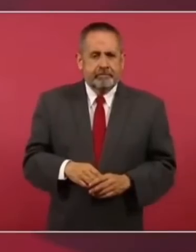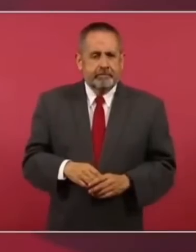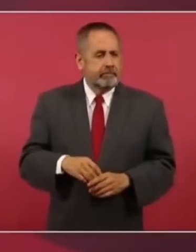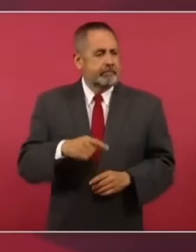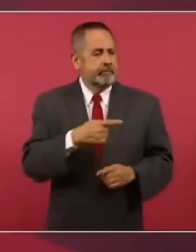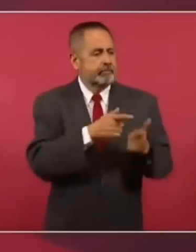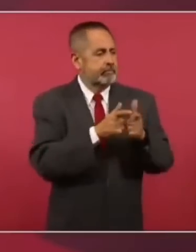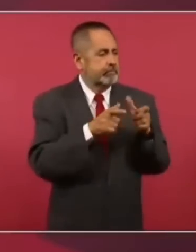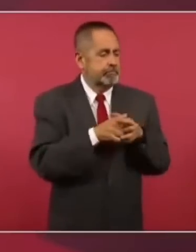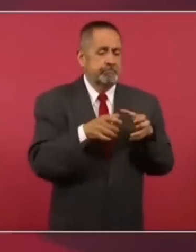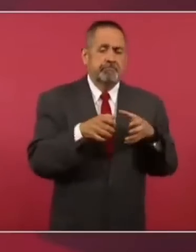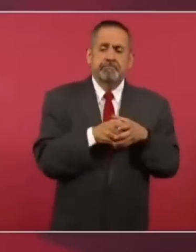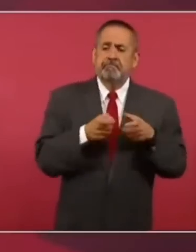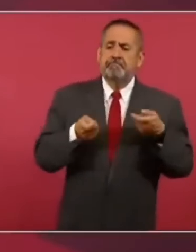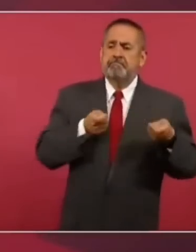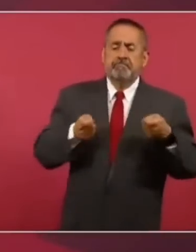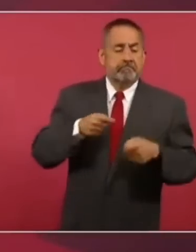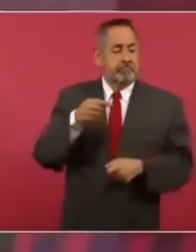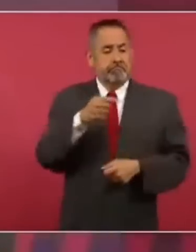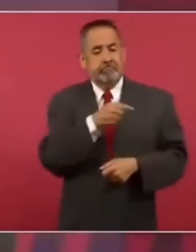oligarca